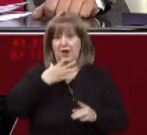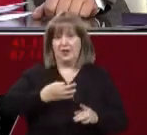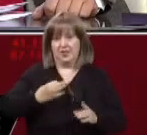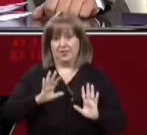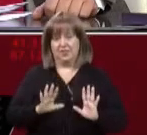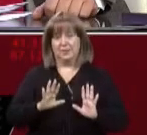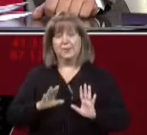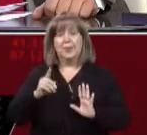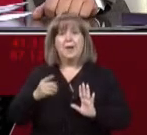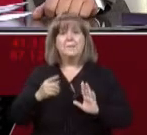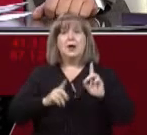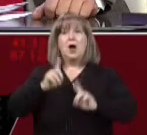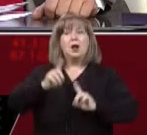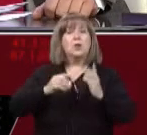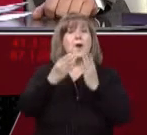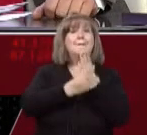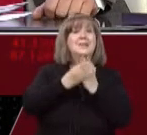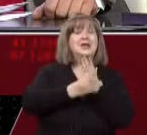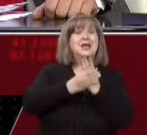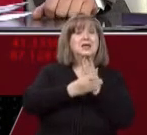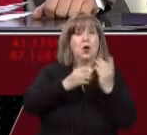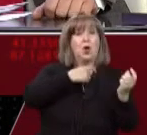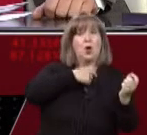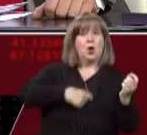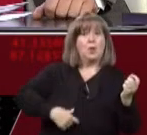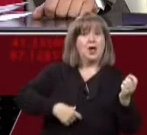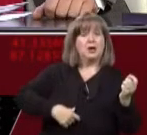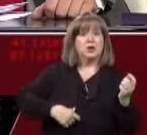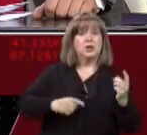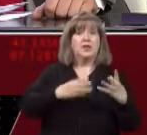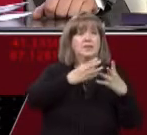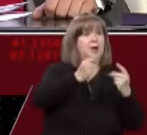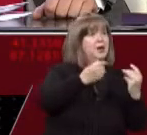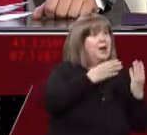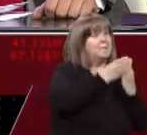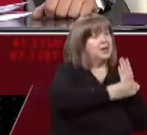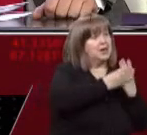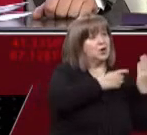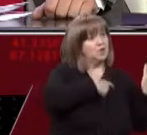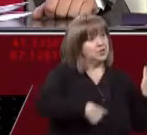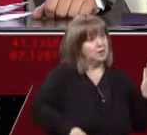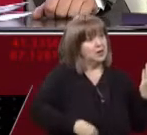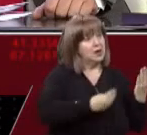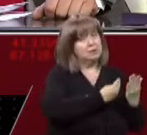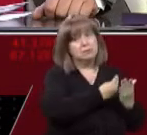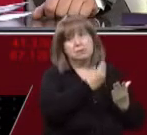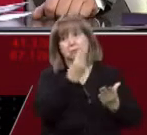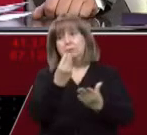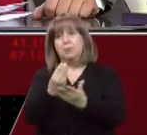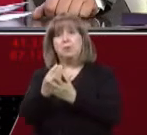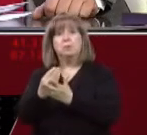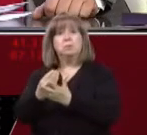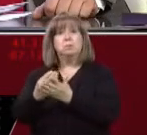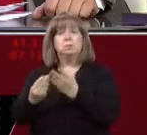Pero muchos son ministros de un gobierno y salen del ministerio y se transforman en ministros